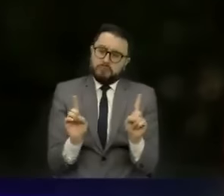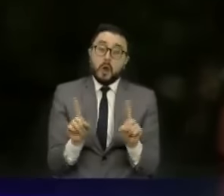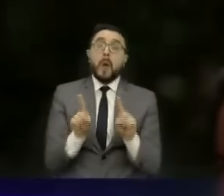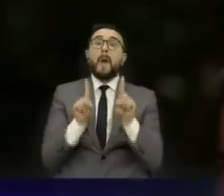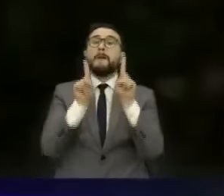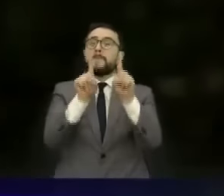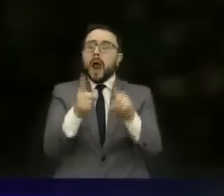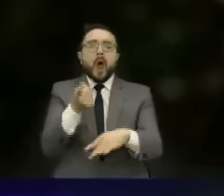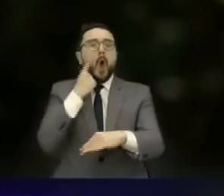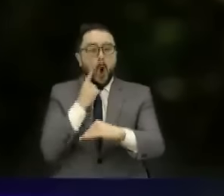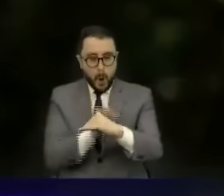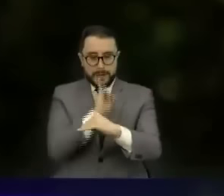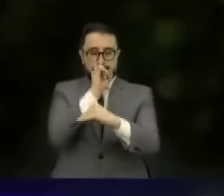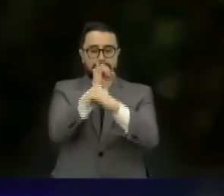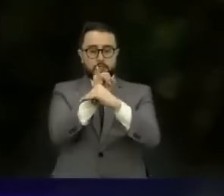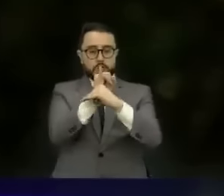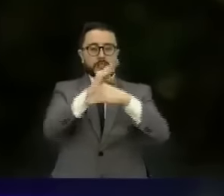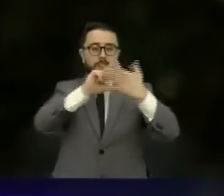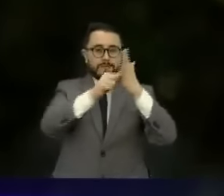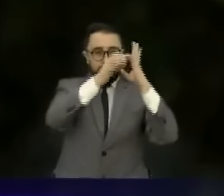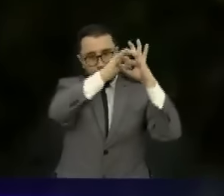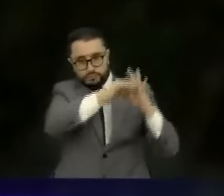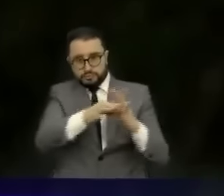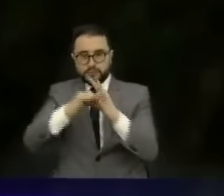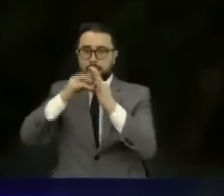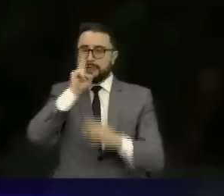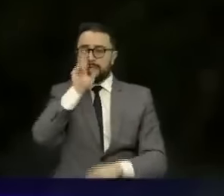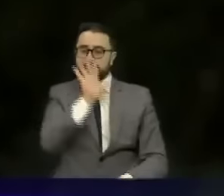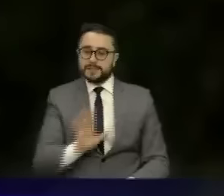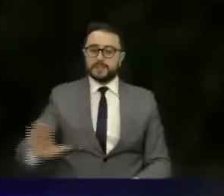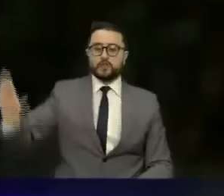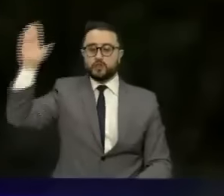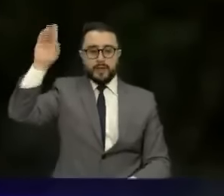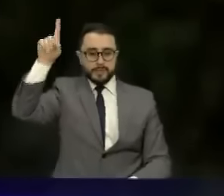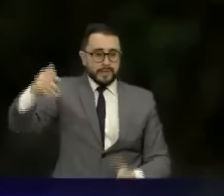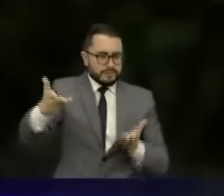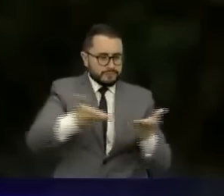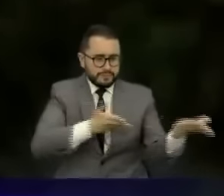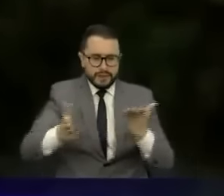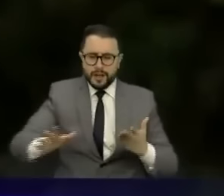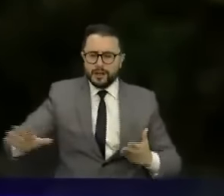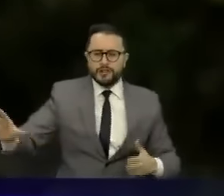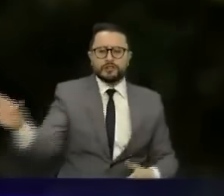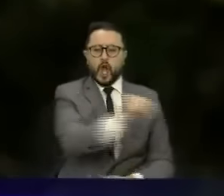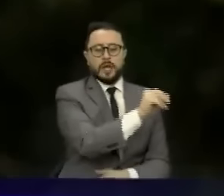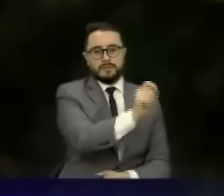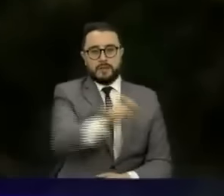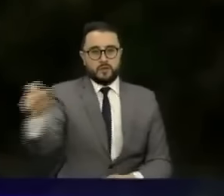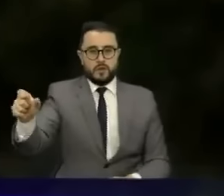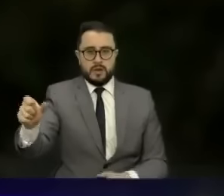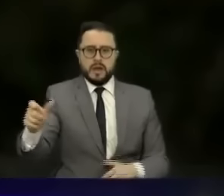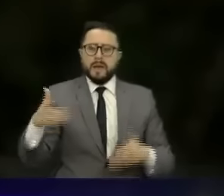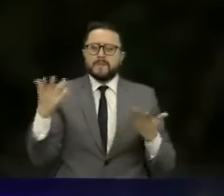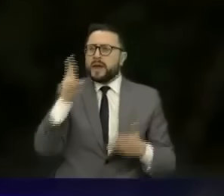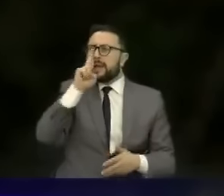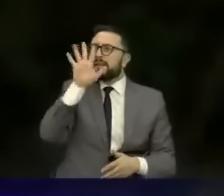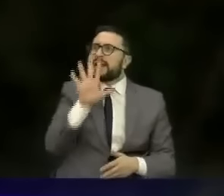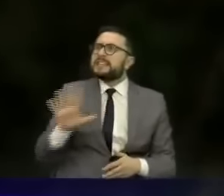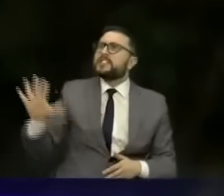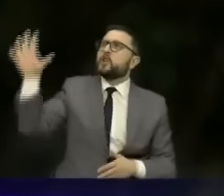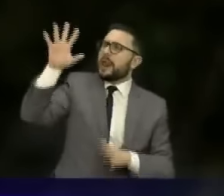institución es la nación y debe servirle al pueblo, porque la nación es el